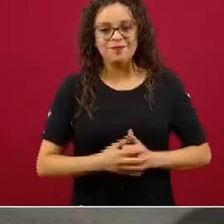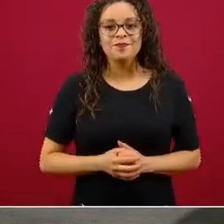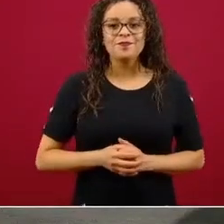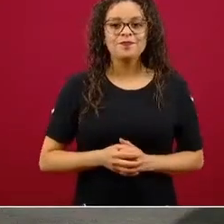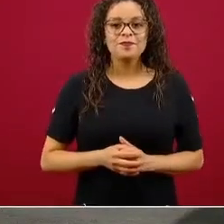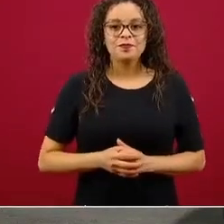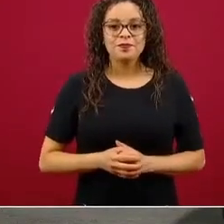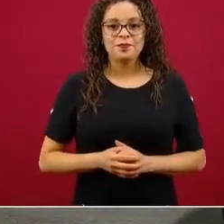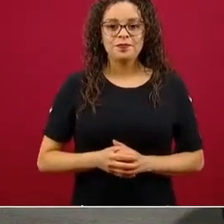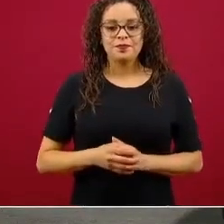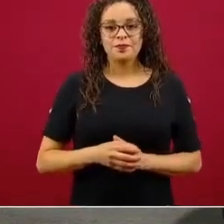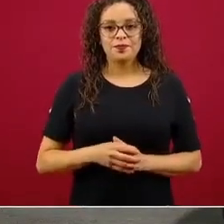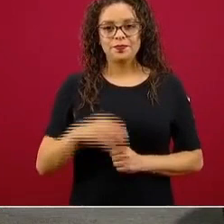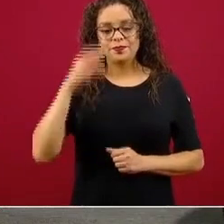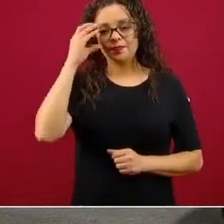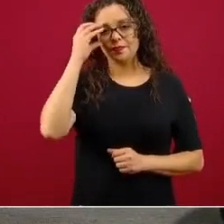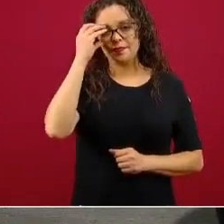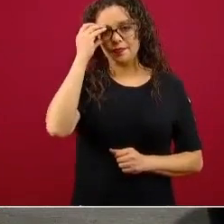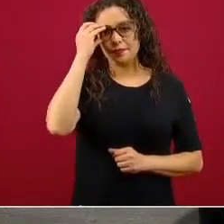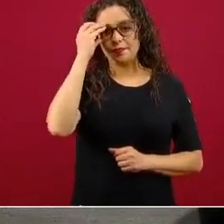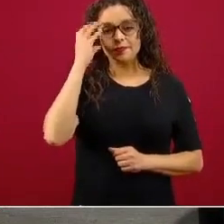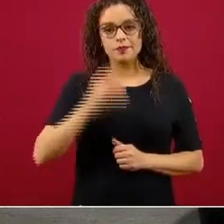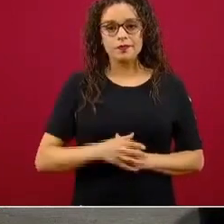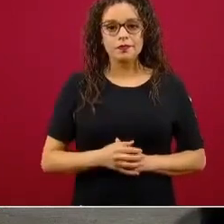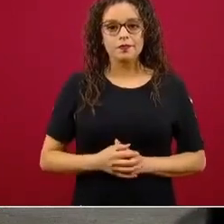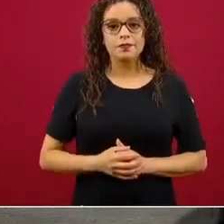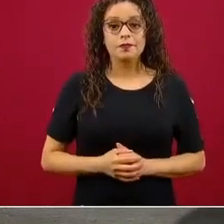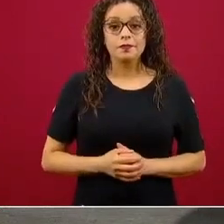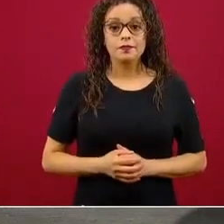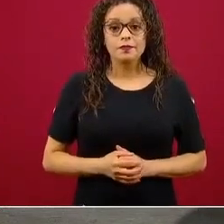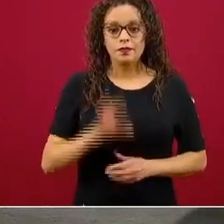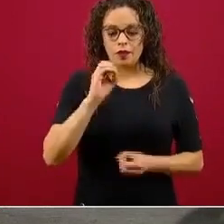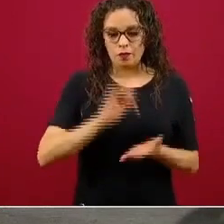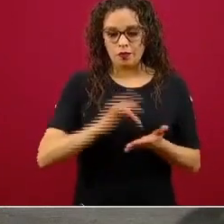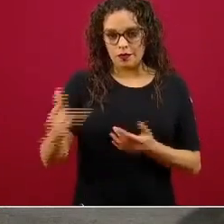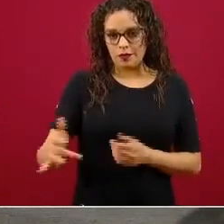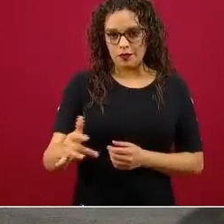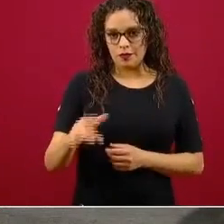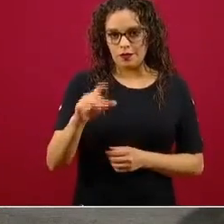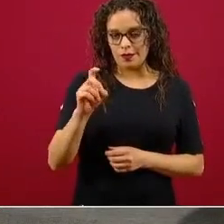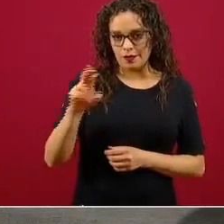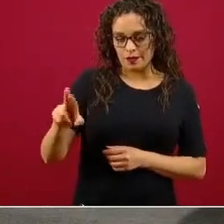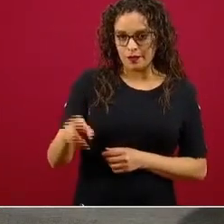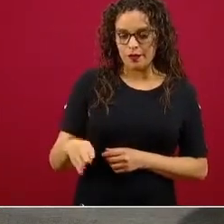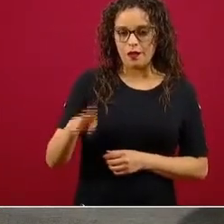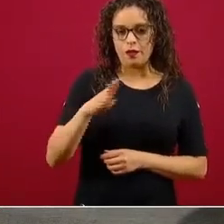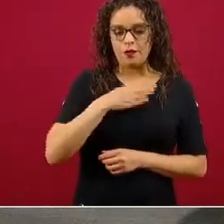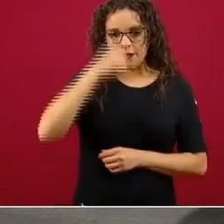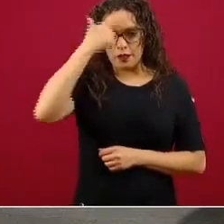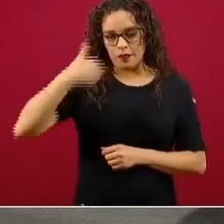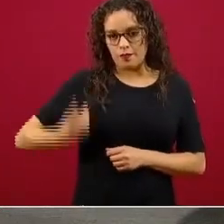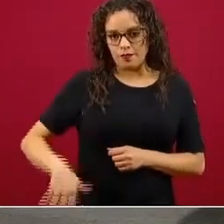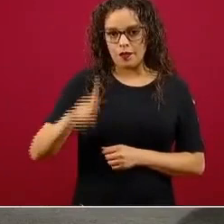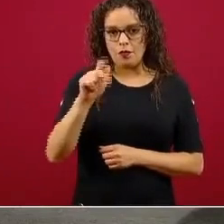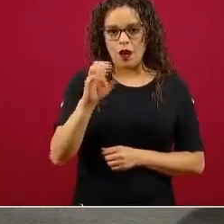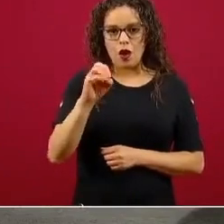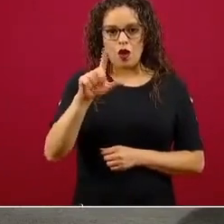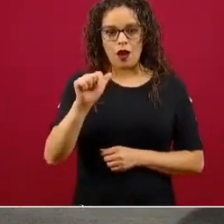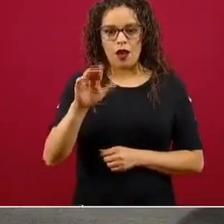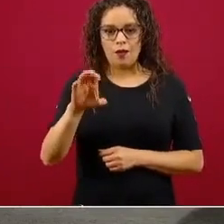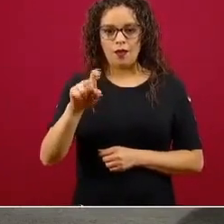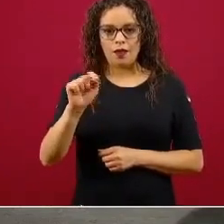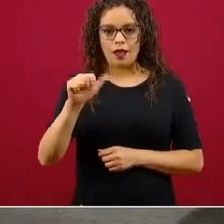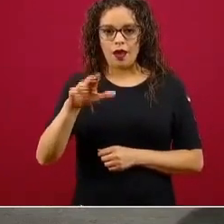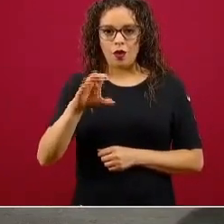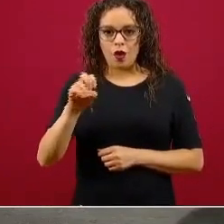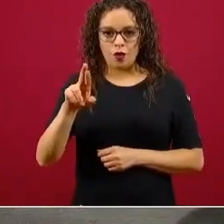acá los compañeros de aquí. Gracias. Gracias, doctor. Muy buenas noches. Paola Betancourt, de Multimedios Televisión. Sé que el día de ayer ya